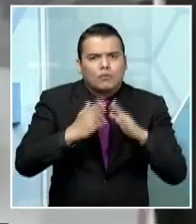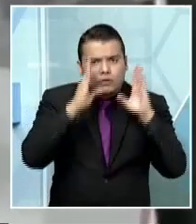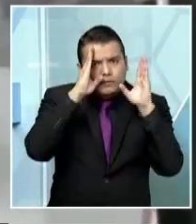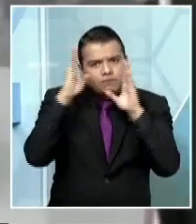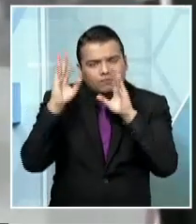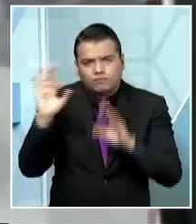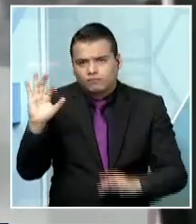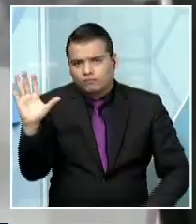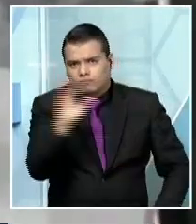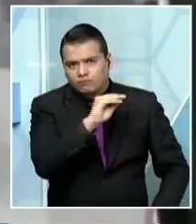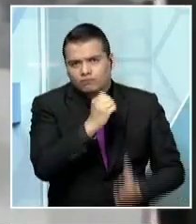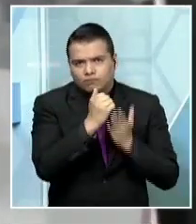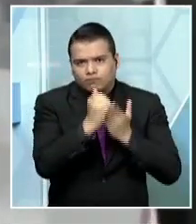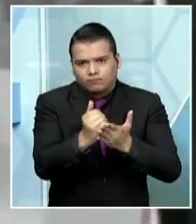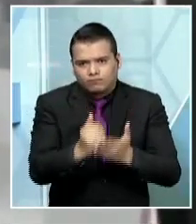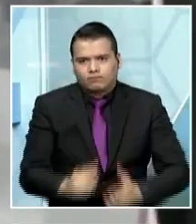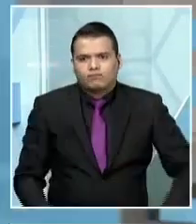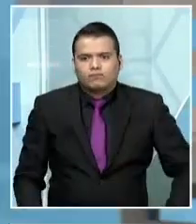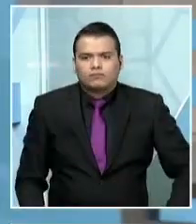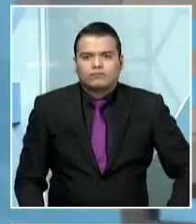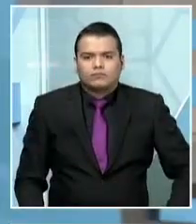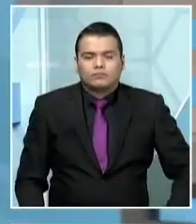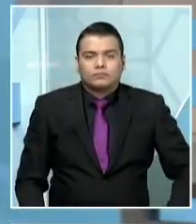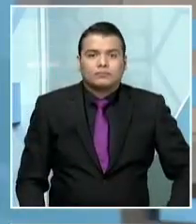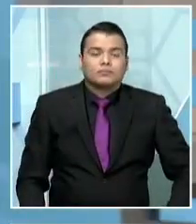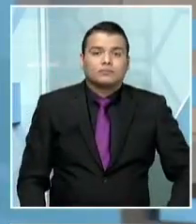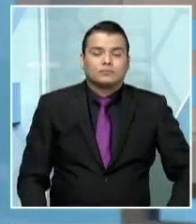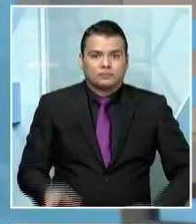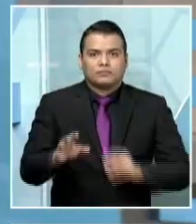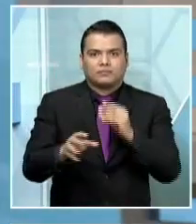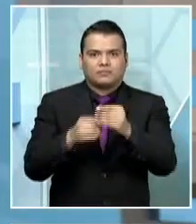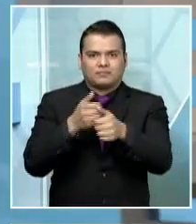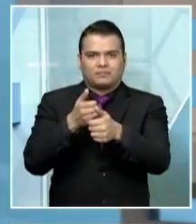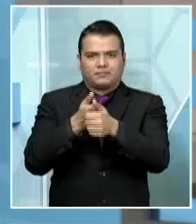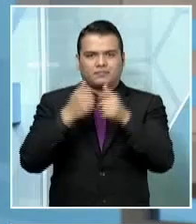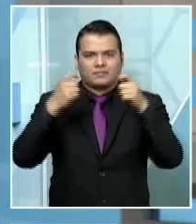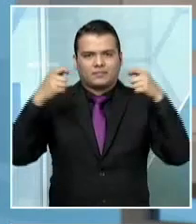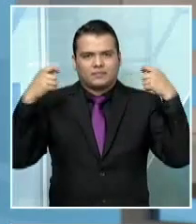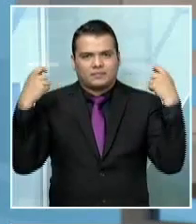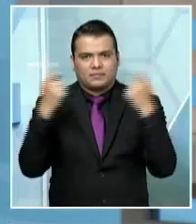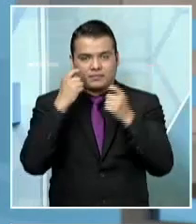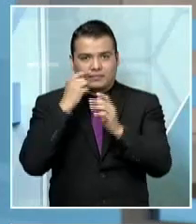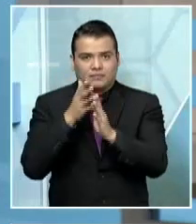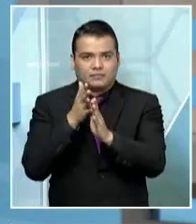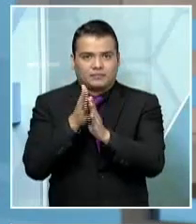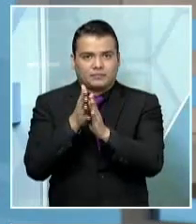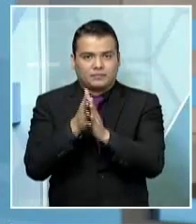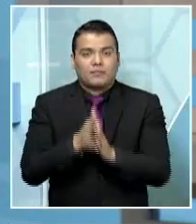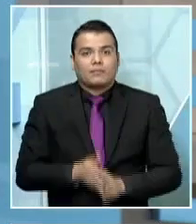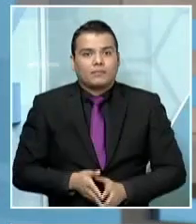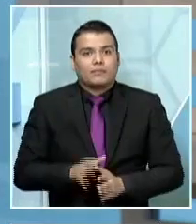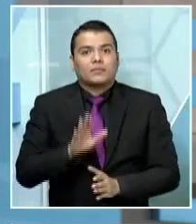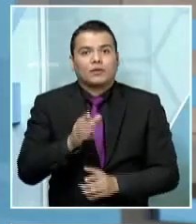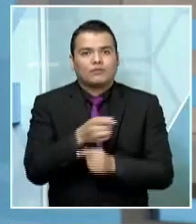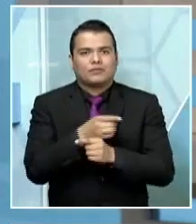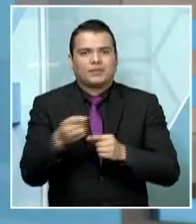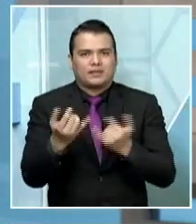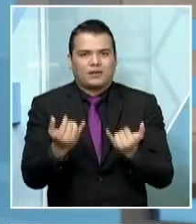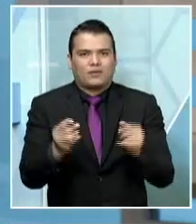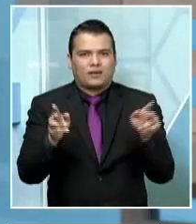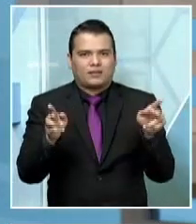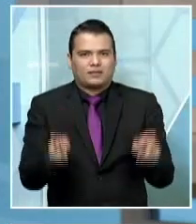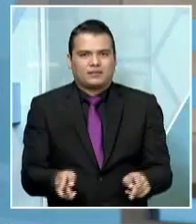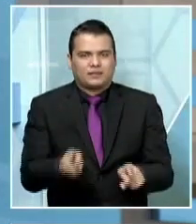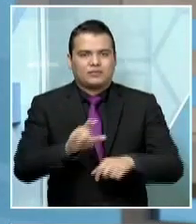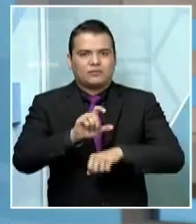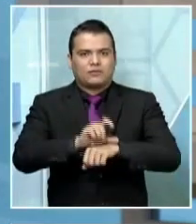por el beneficio de nuestra ciudad. Y la siguiente información es patrocinada por Valle en Paz. A propósito de la semana de receso escolar que